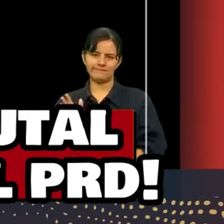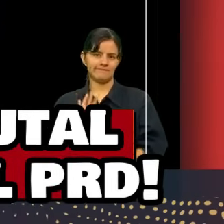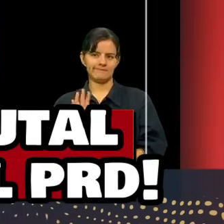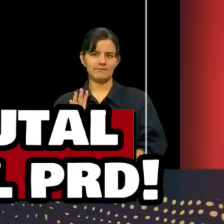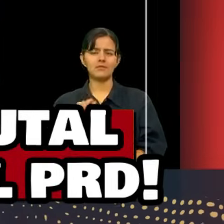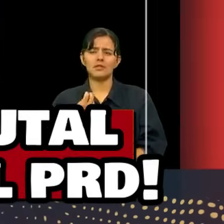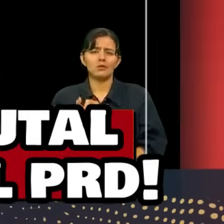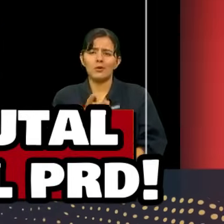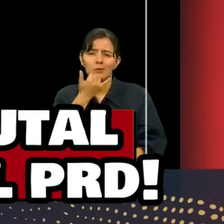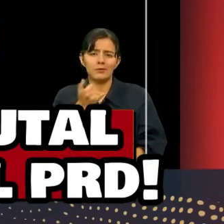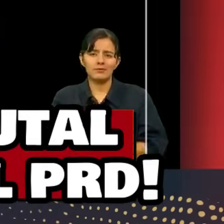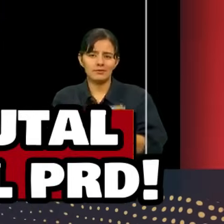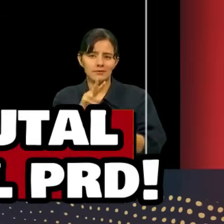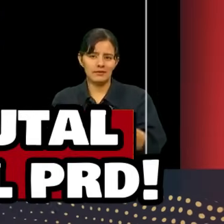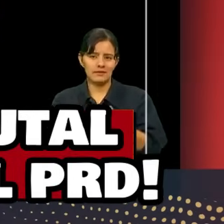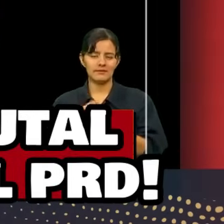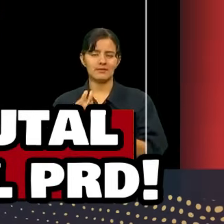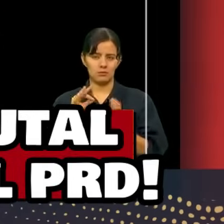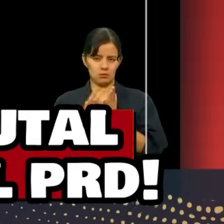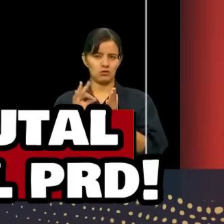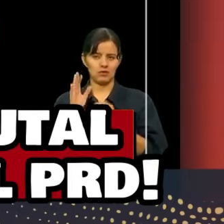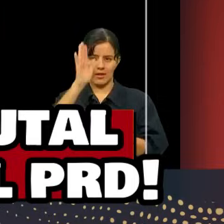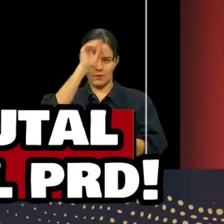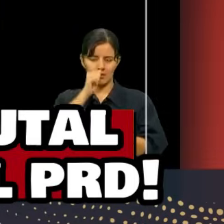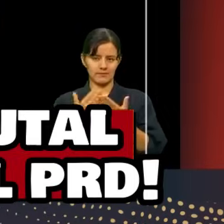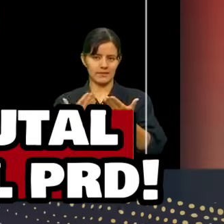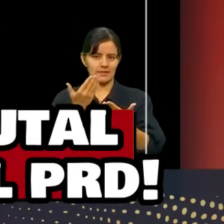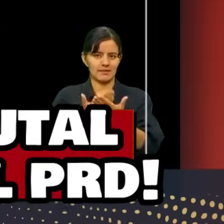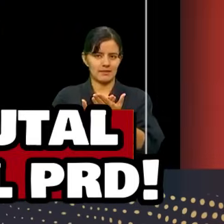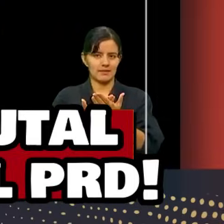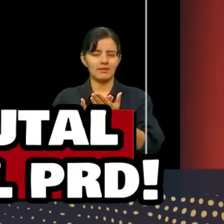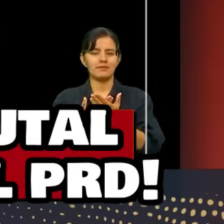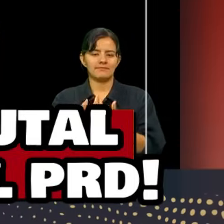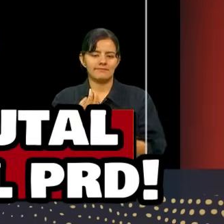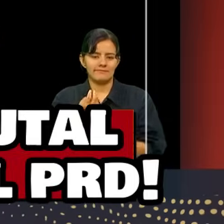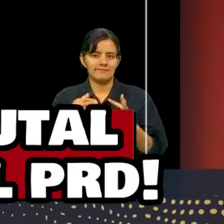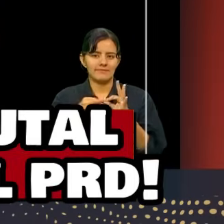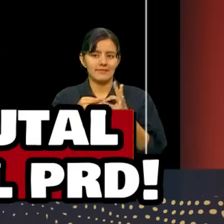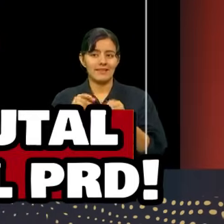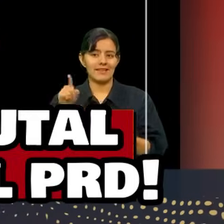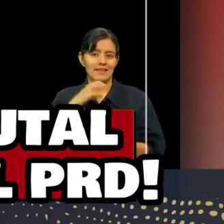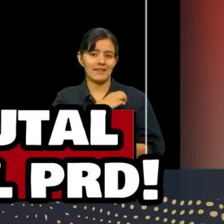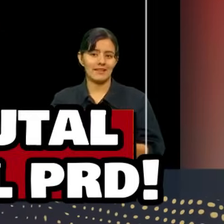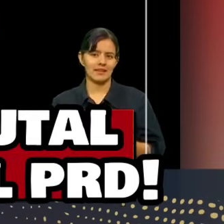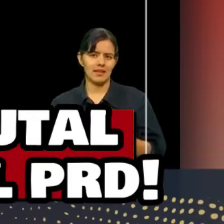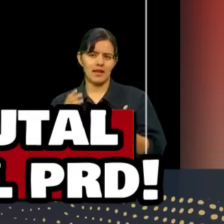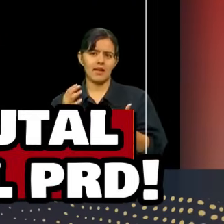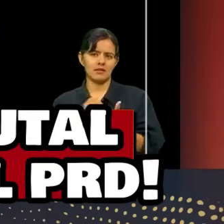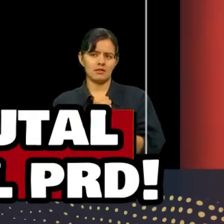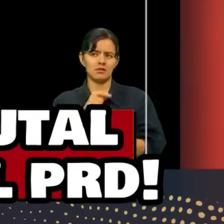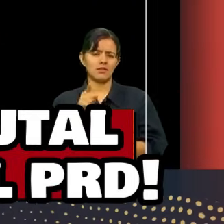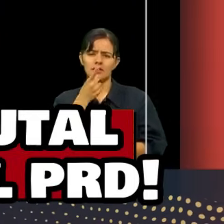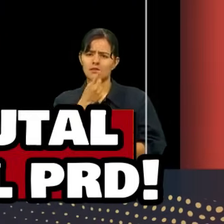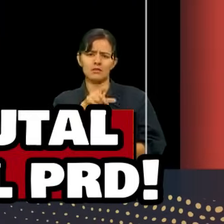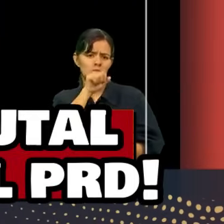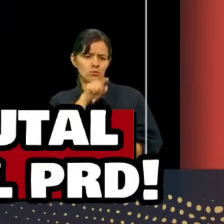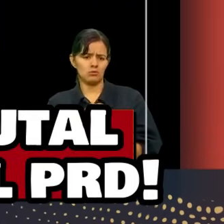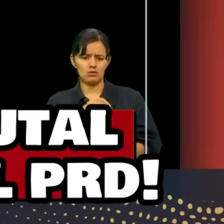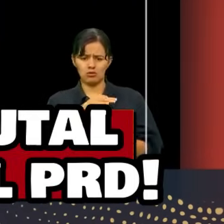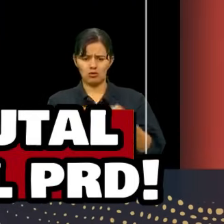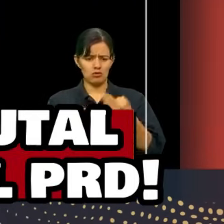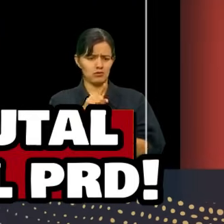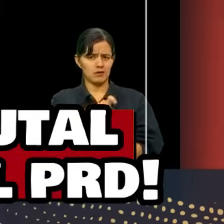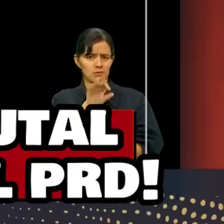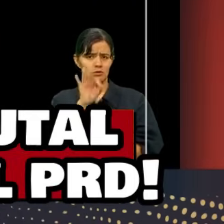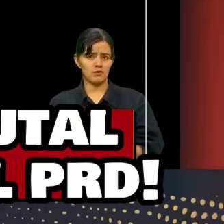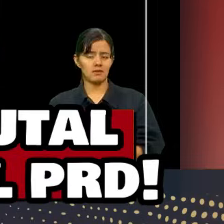este punto de acuerdo, donde establecimos también, expusimos que la candidata ganadora no tenía ningún problema en que se computaran, que el presidente